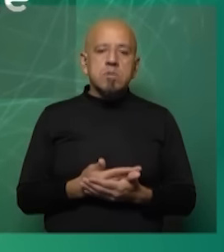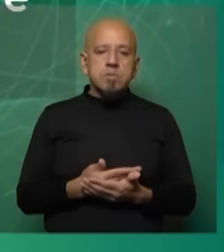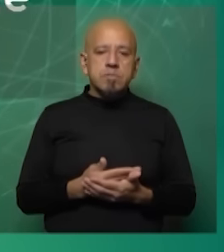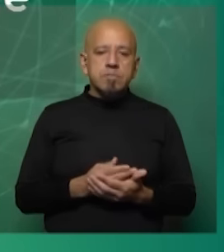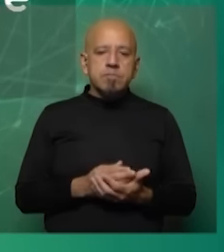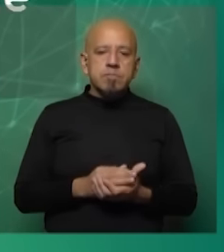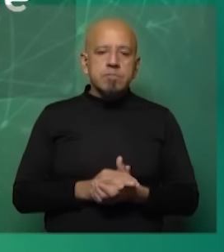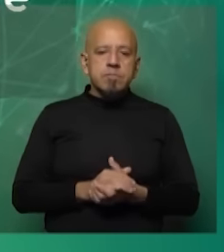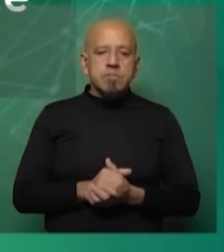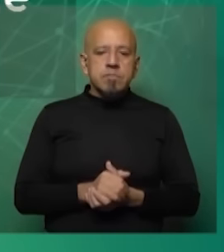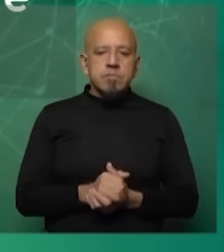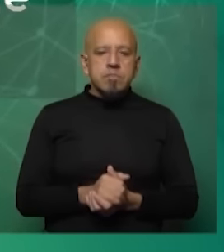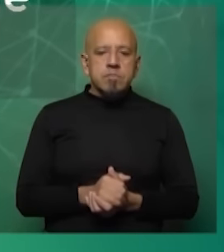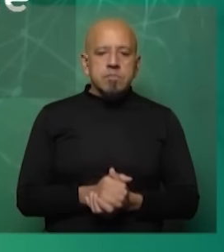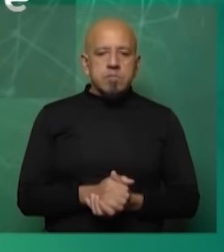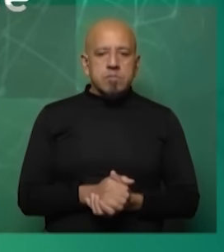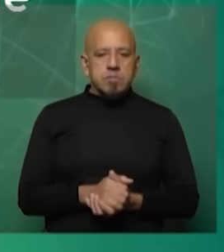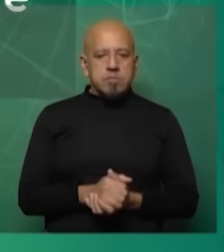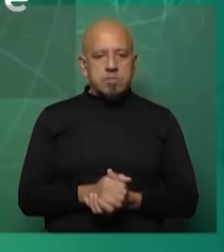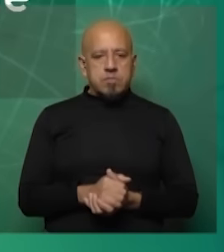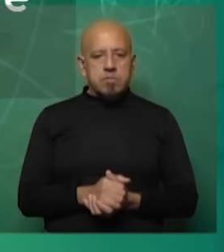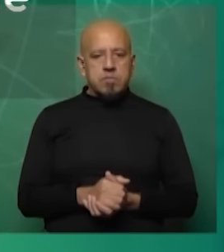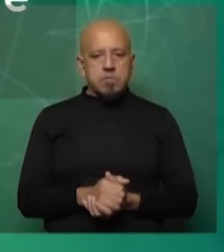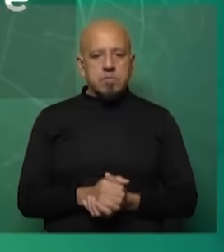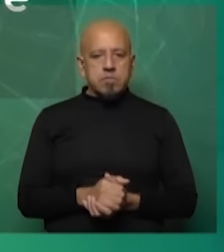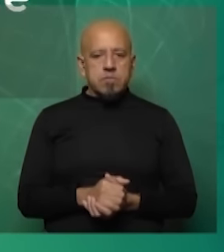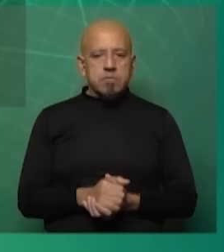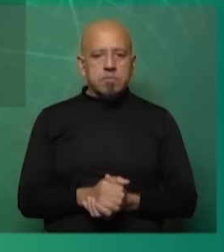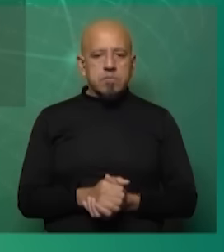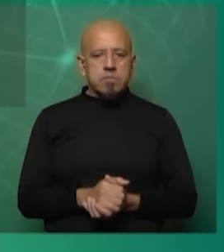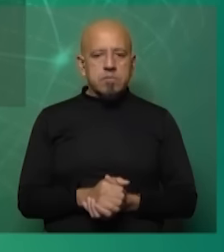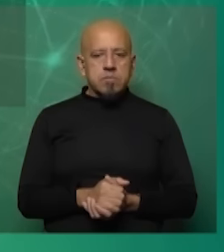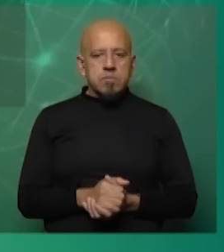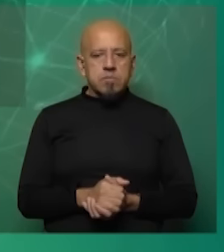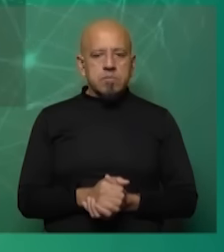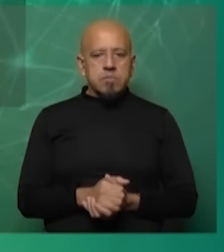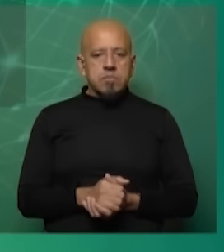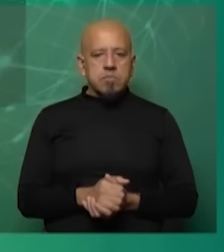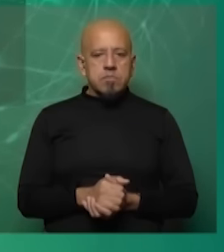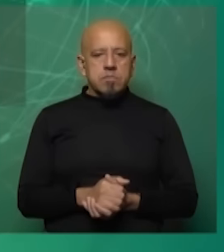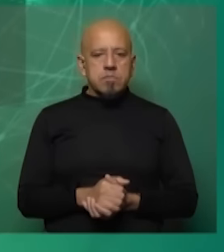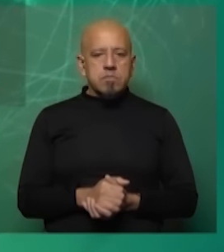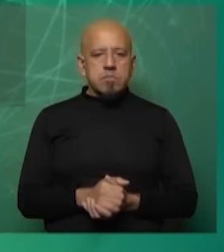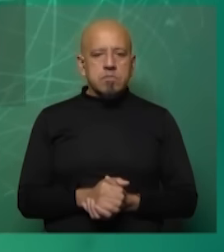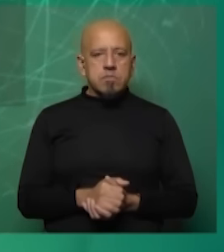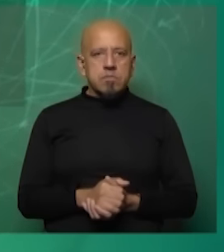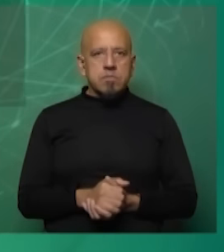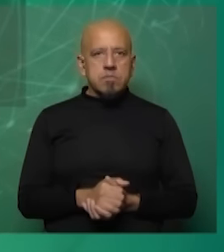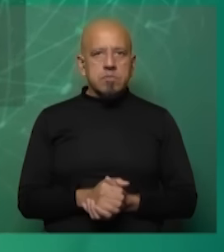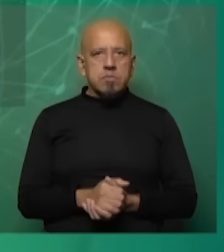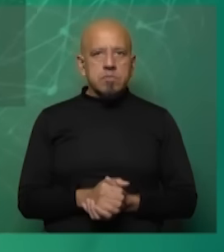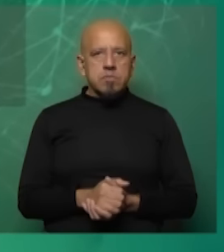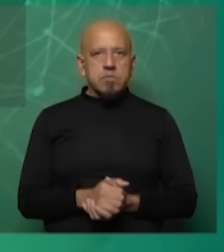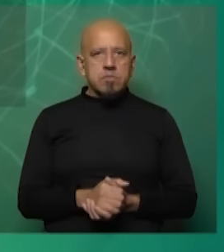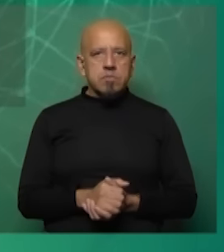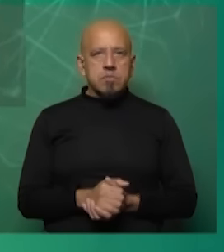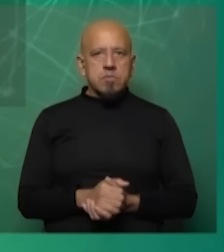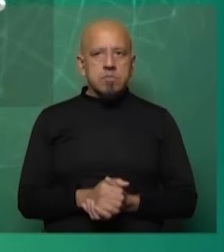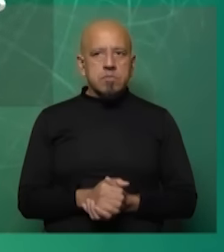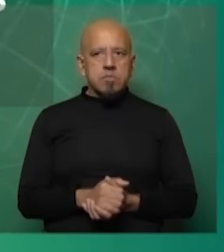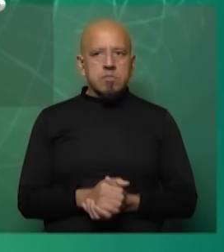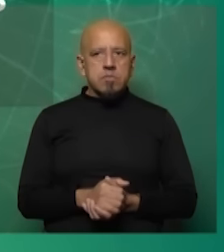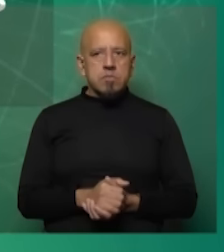Aguanta a ver si podemos enderezar esto porque es un desastre. Déjame que hable con Carlos Mata a ver si él tiene algún tipo de influencia sobre la